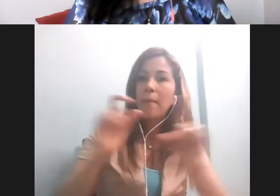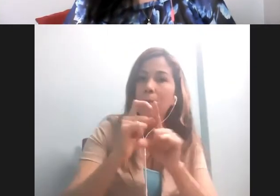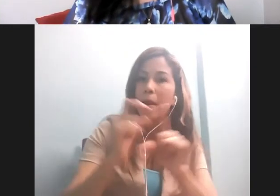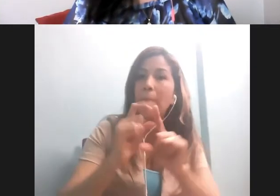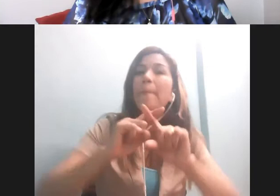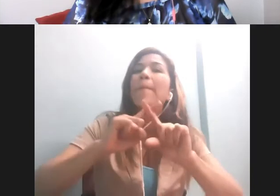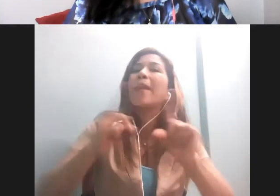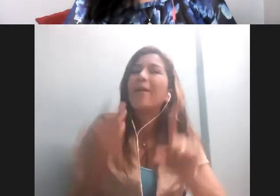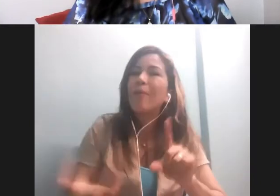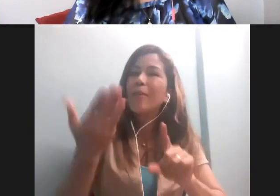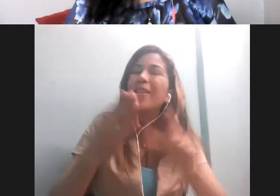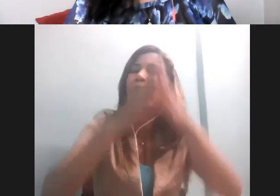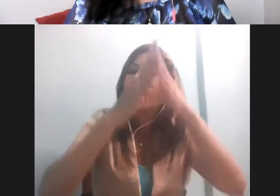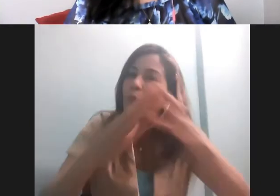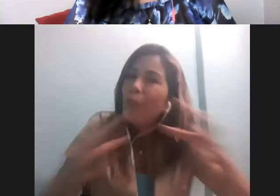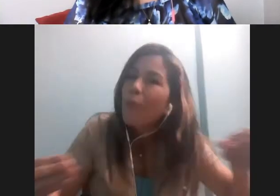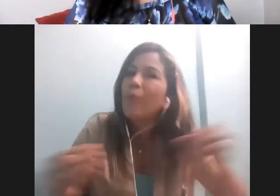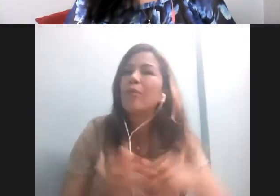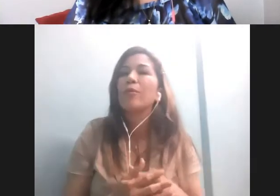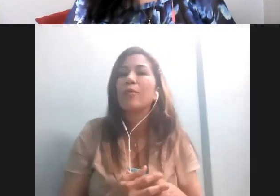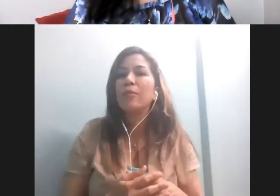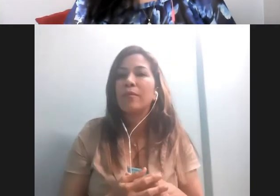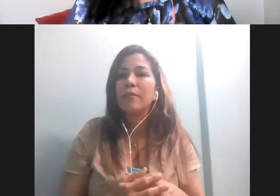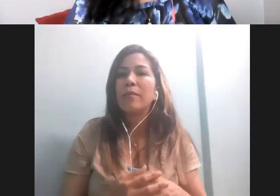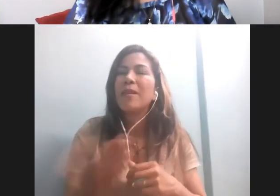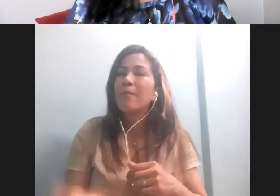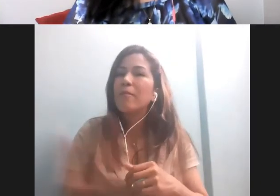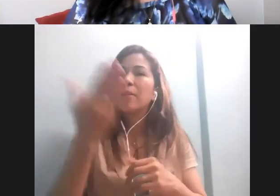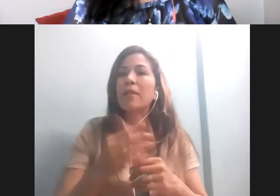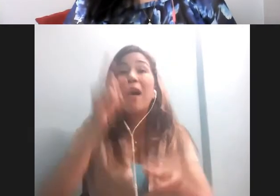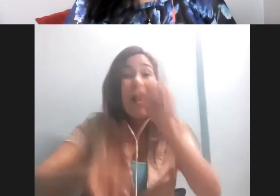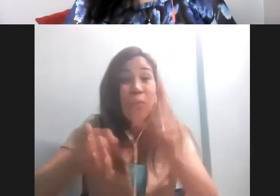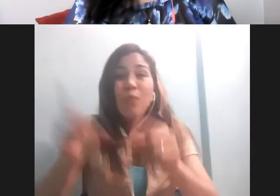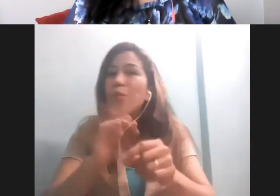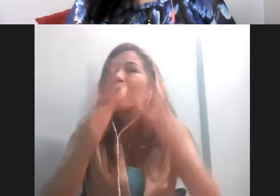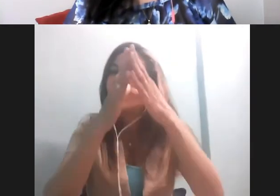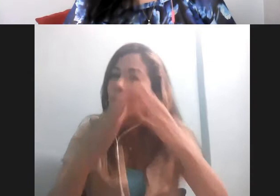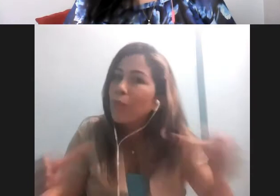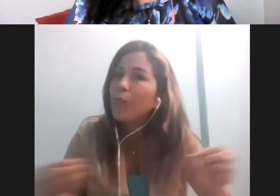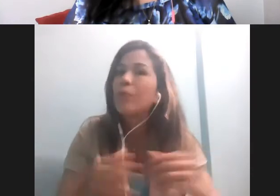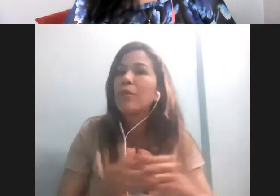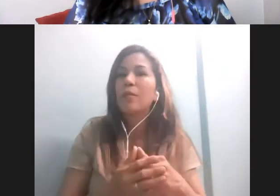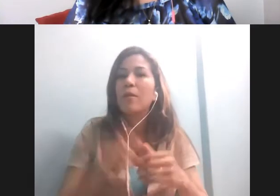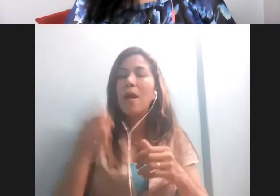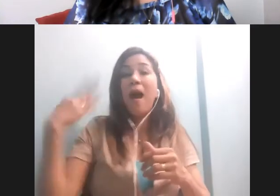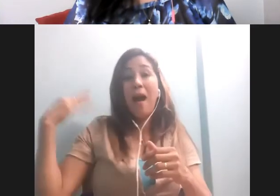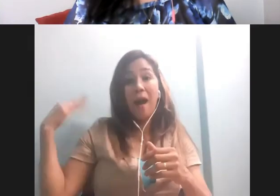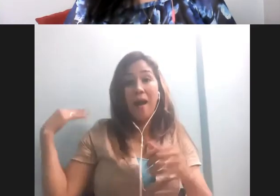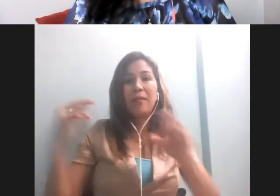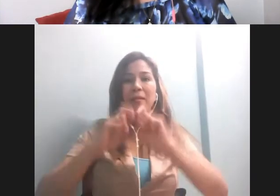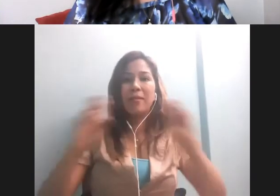sea para todos, ¿no? O sea, es lo clave, ¿no? Ahora, en estos días estaba teniendo también una discusión con el tema que